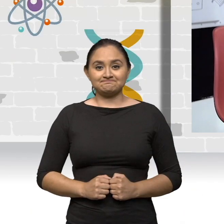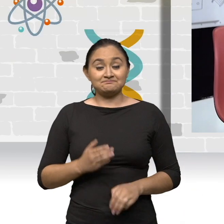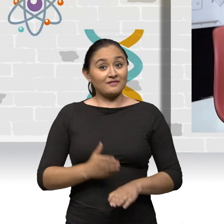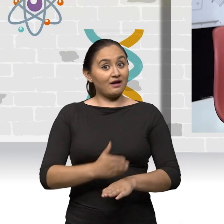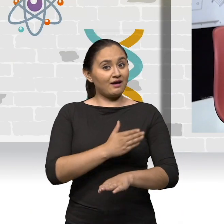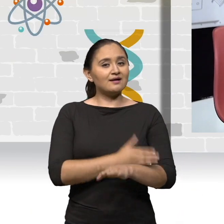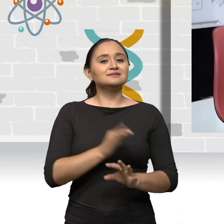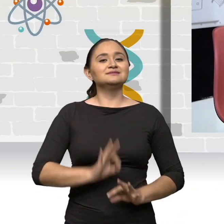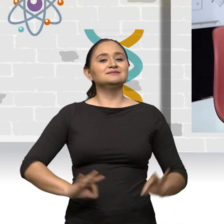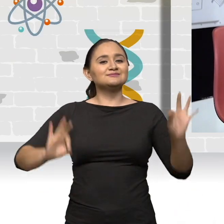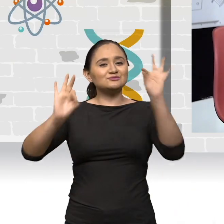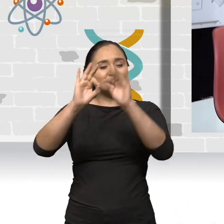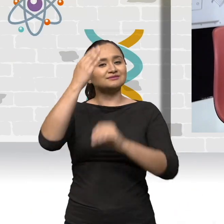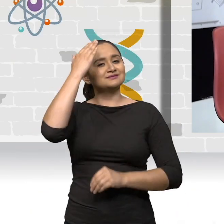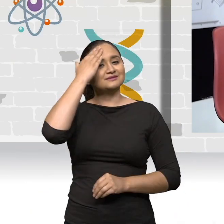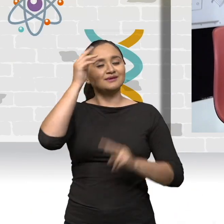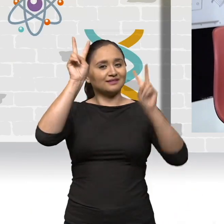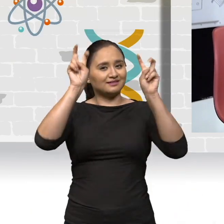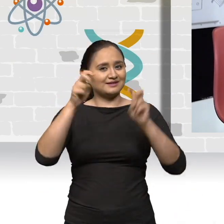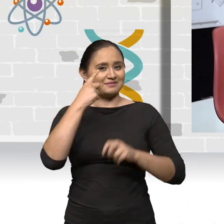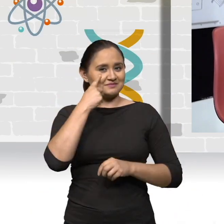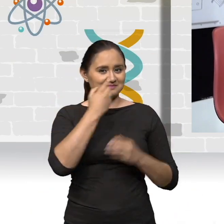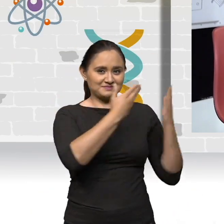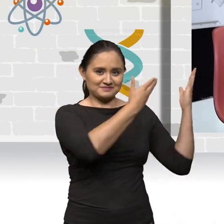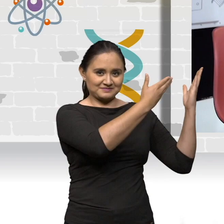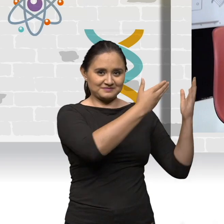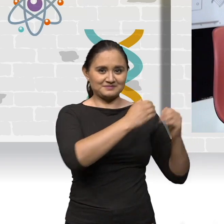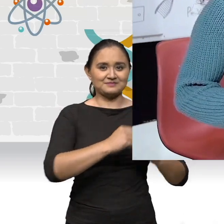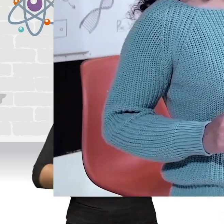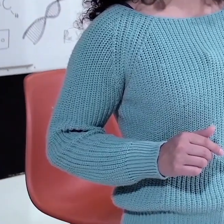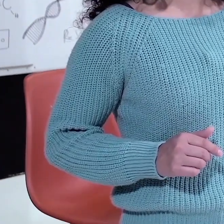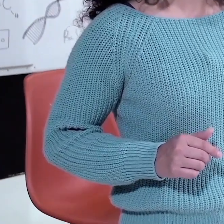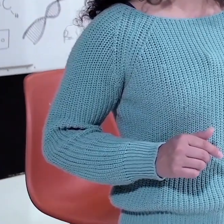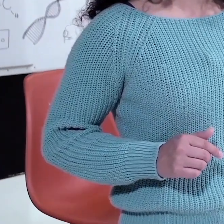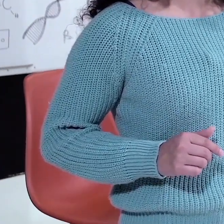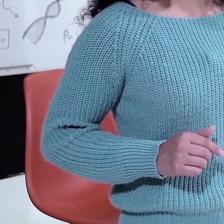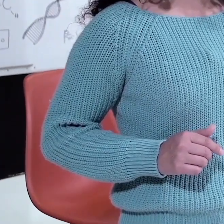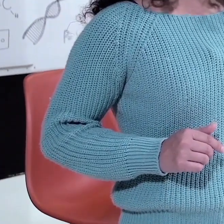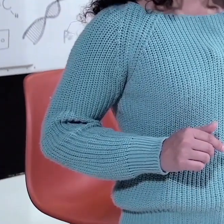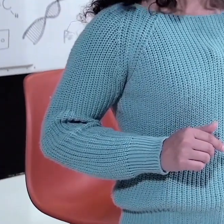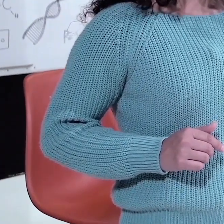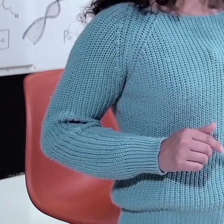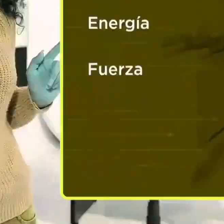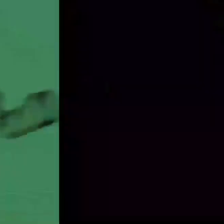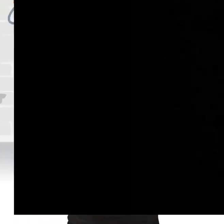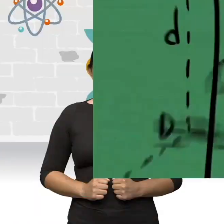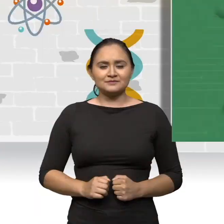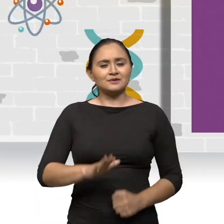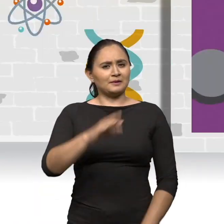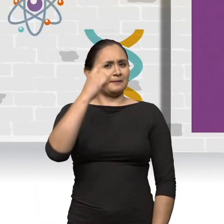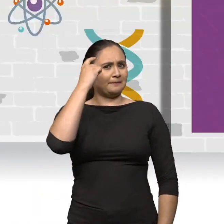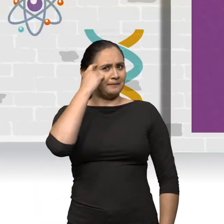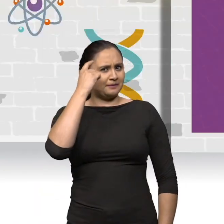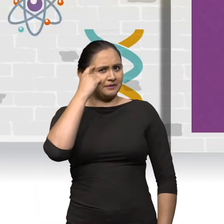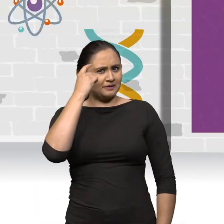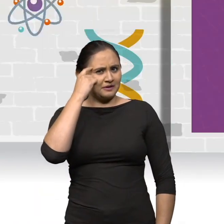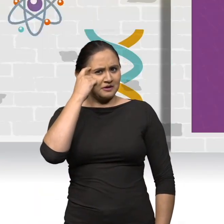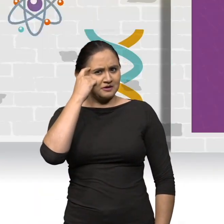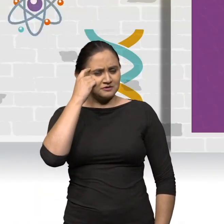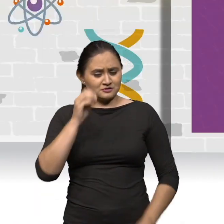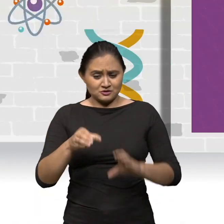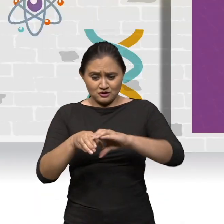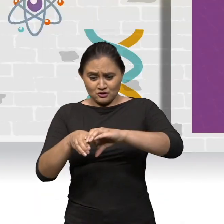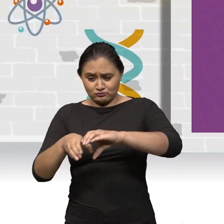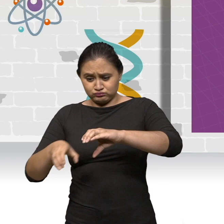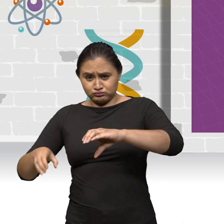Para entender mejor la clase de hoy, es necesario conocer sobre trabajo, energía y fuerza. Piensa en una bala de